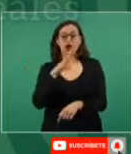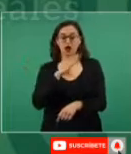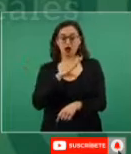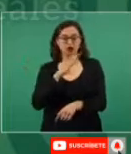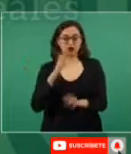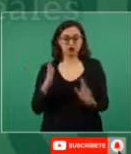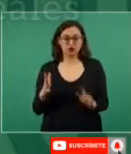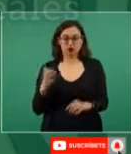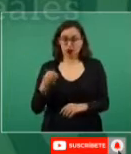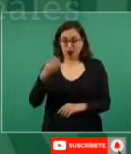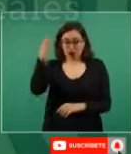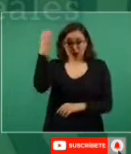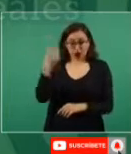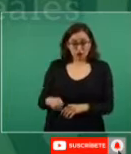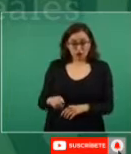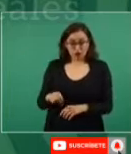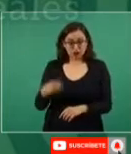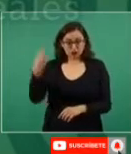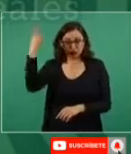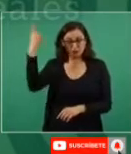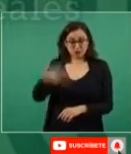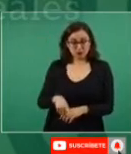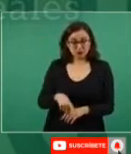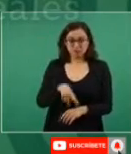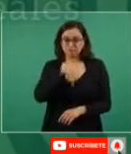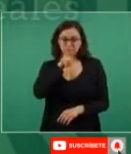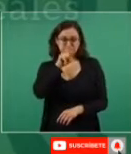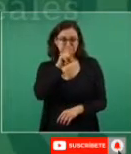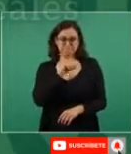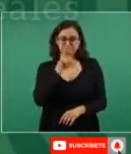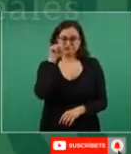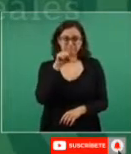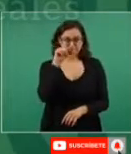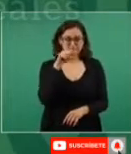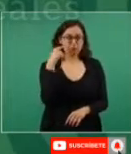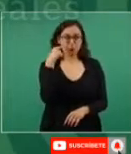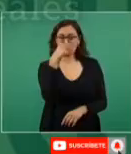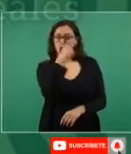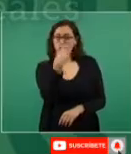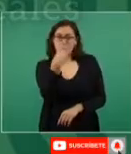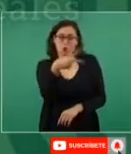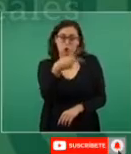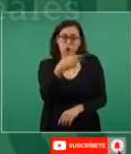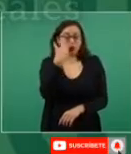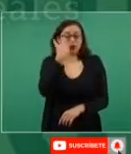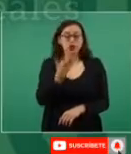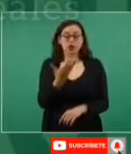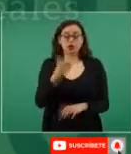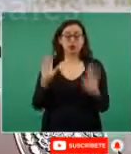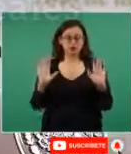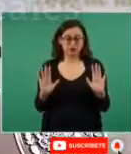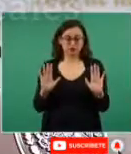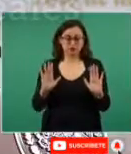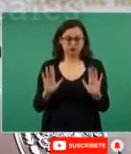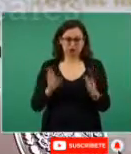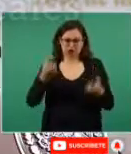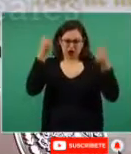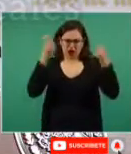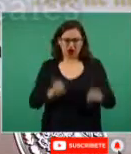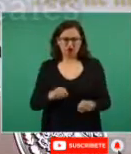es obligatorio, todo es voluntario, nada por la fuerza, todo por la razón